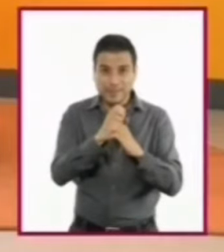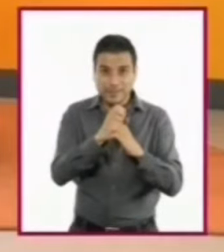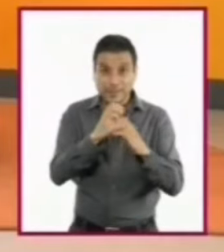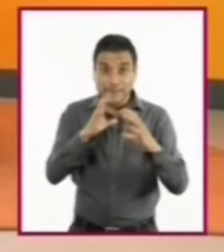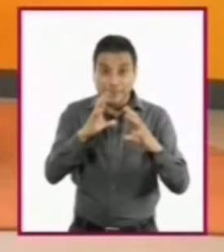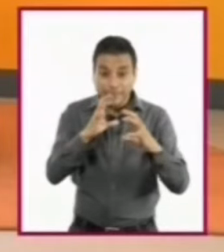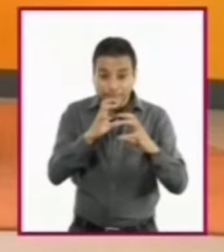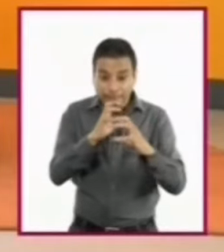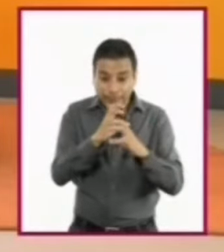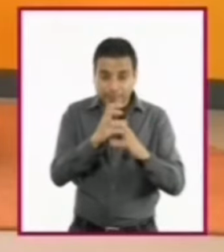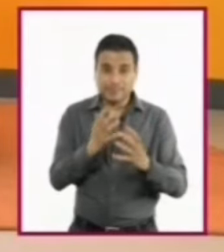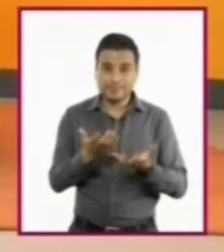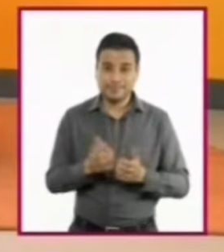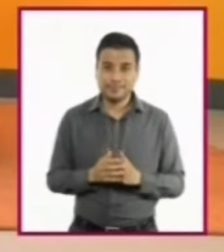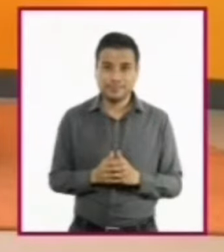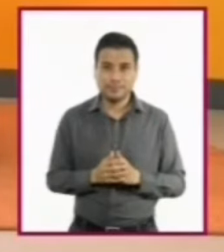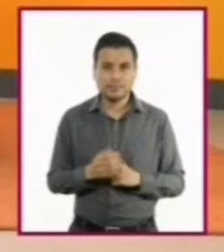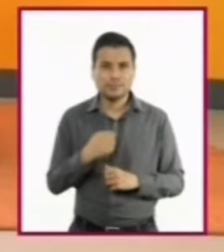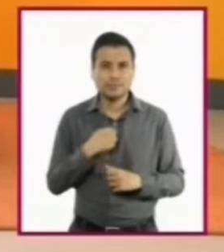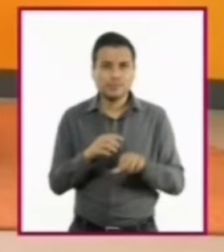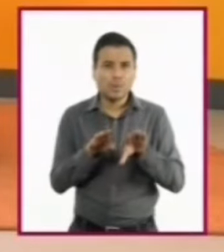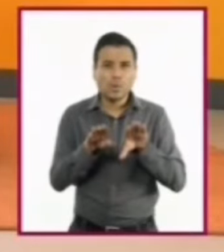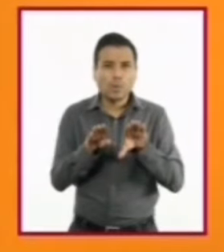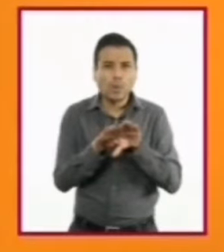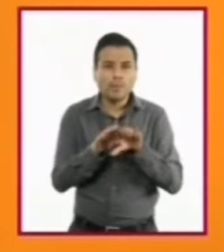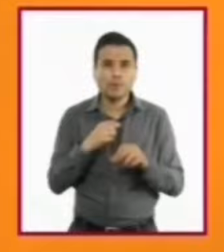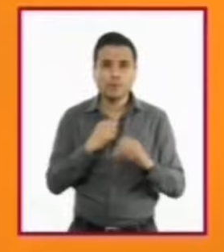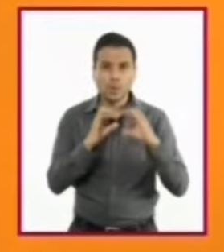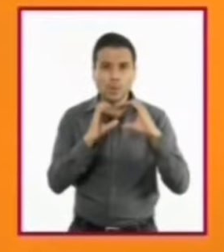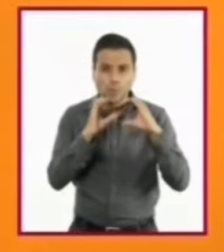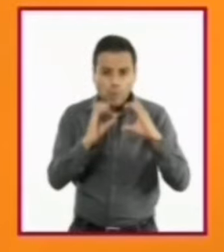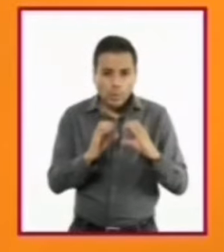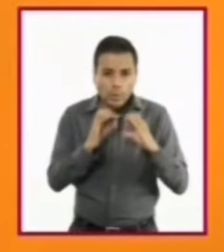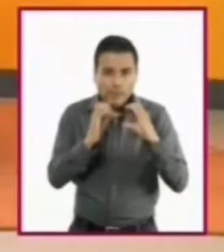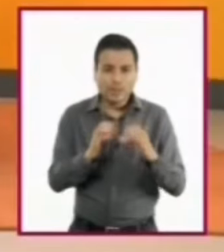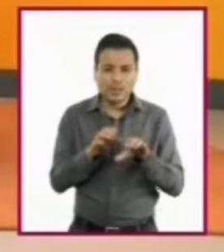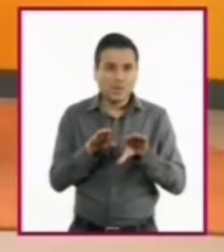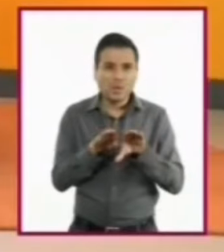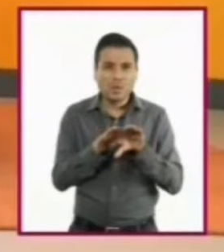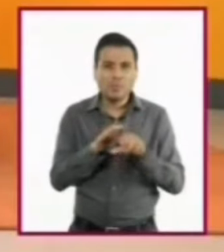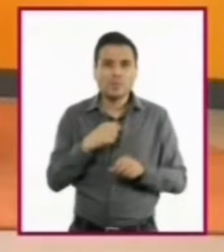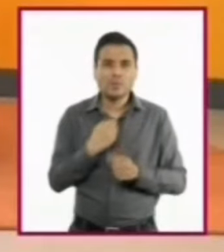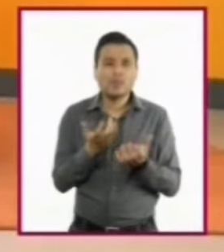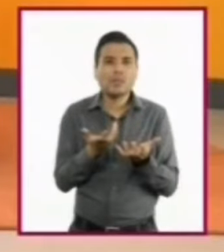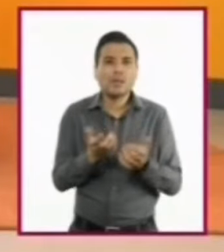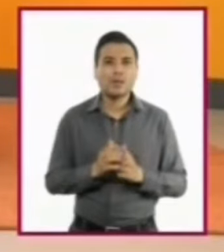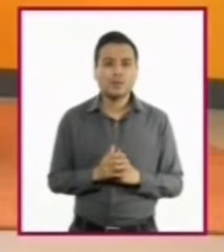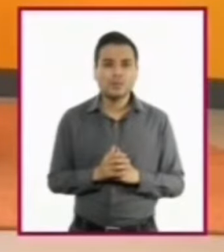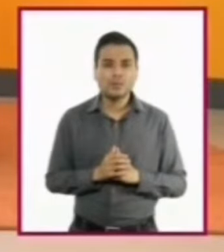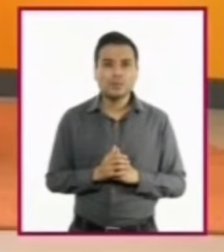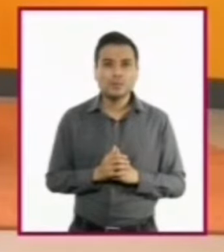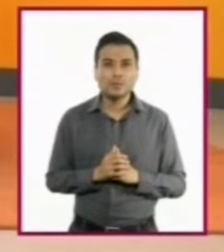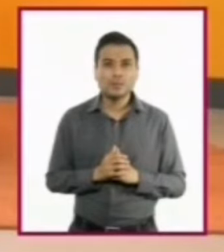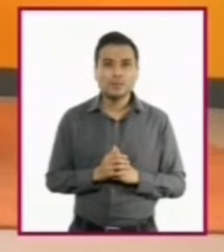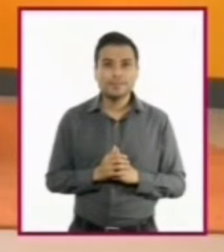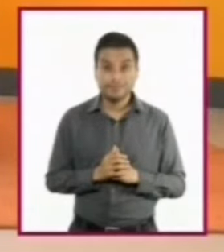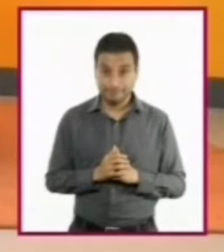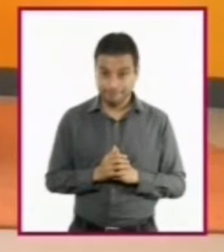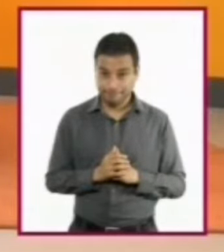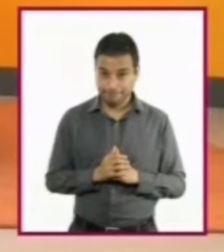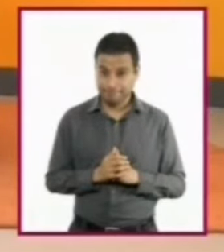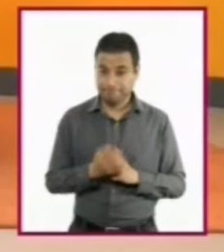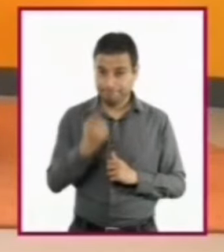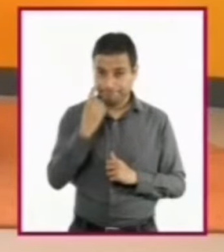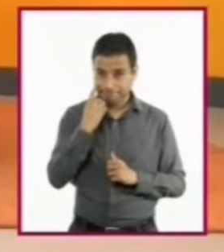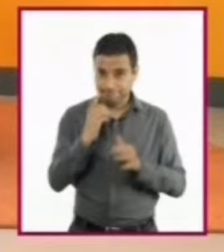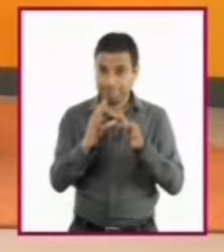diámetro. ¿Qué podemos hacer para evitar la obstrucción de nuestras vías sanguíneas? La respuesta